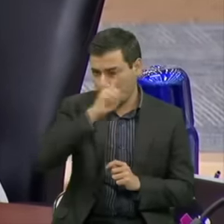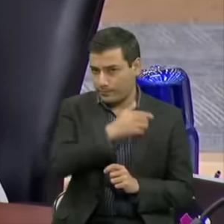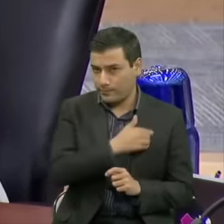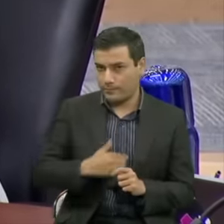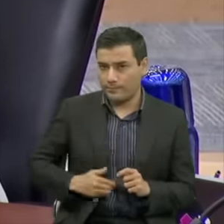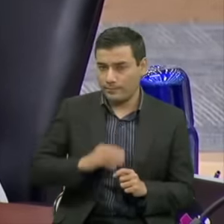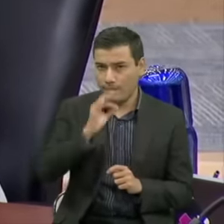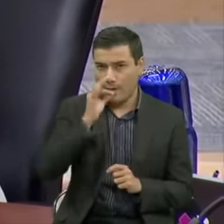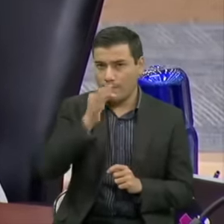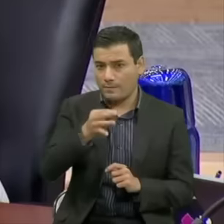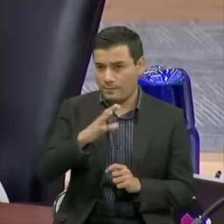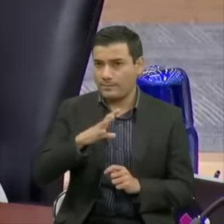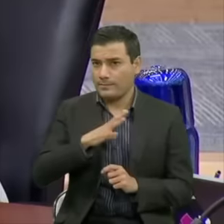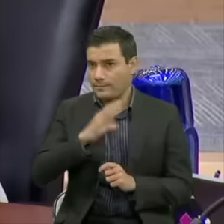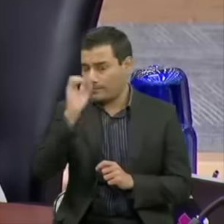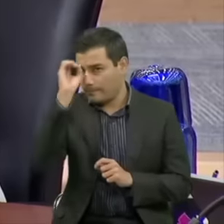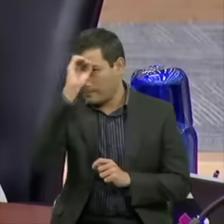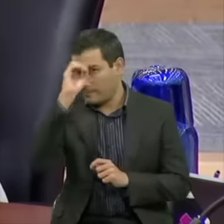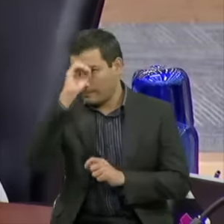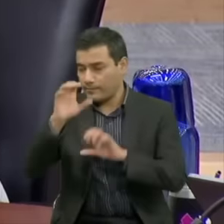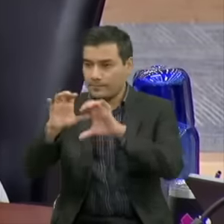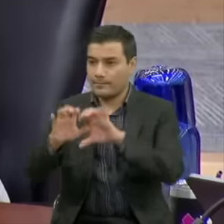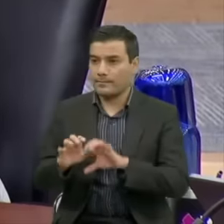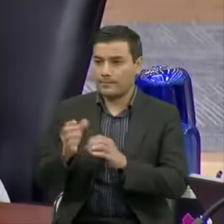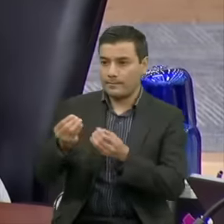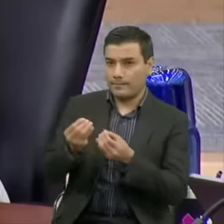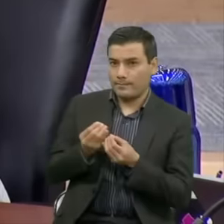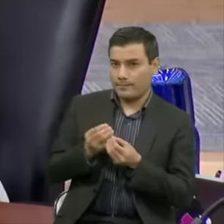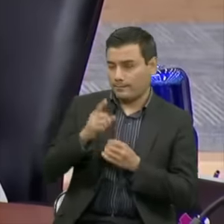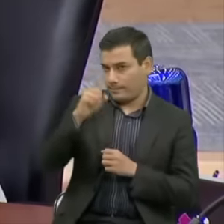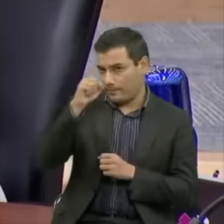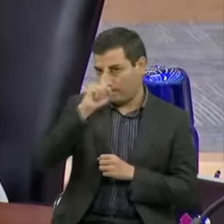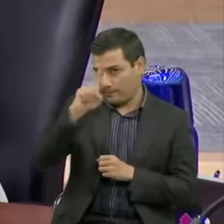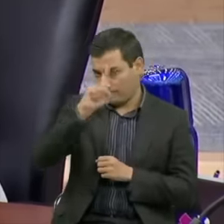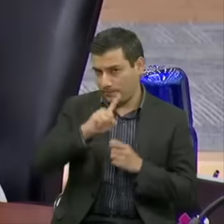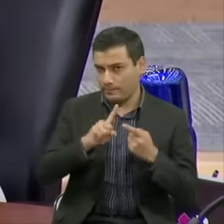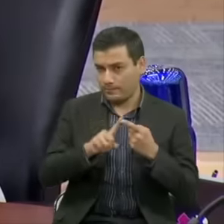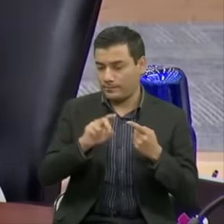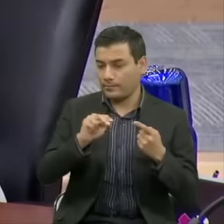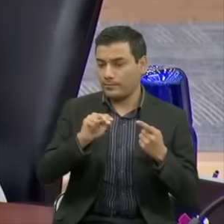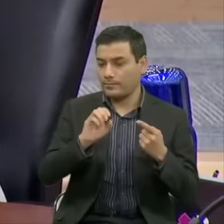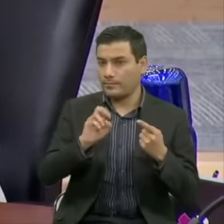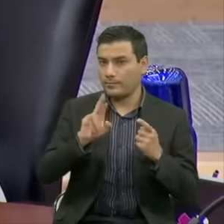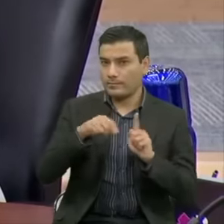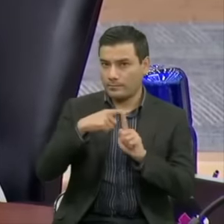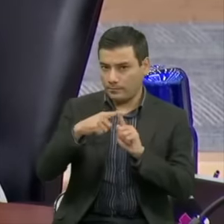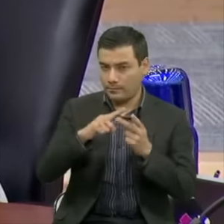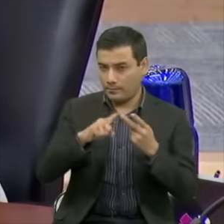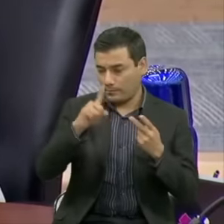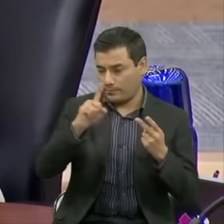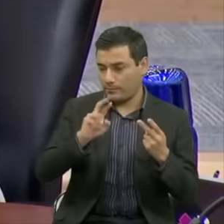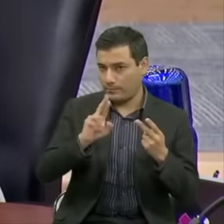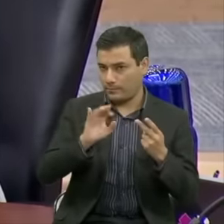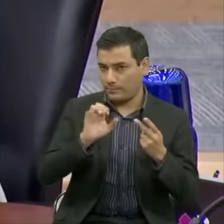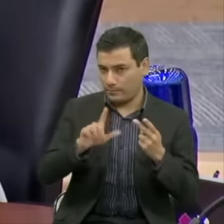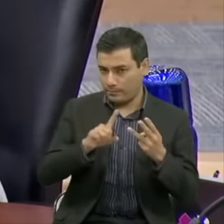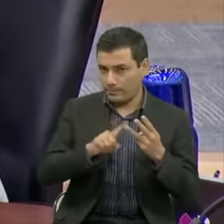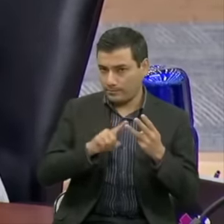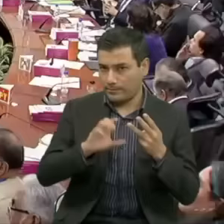le informo que se recibieron observaciones por parte de las consejeras electorales Norma de la Cruz, Dania Rabel y Carla